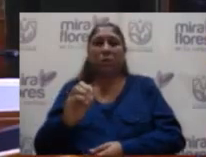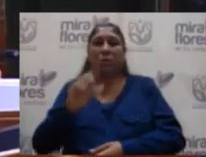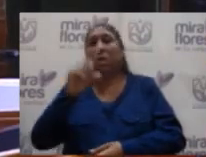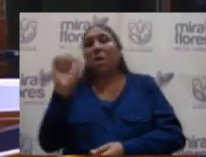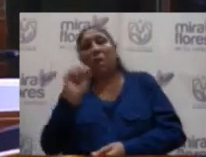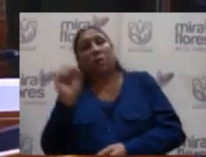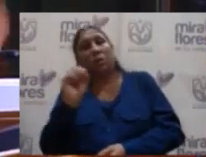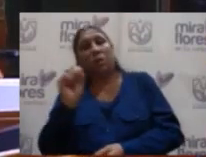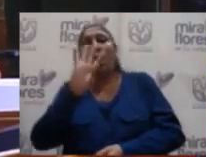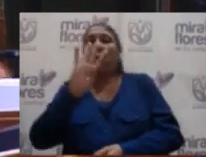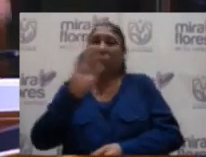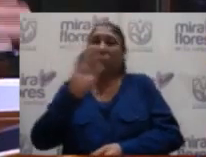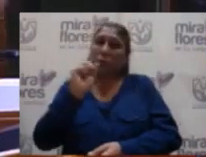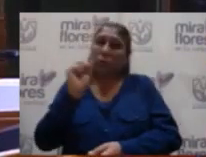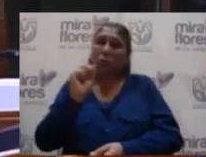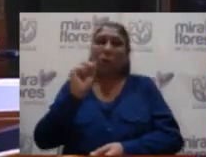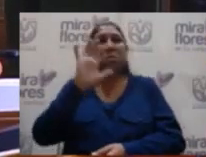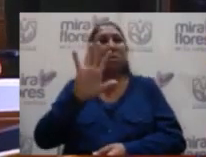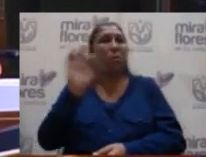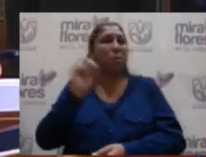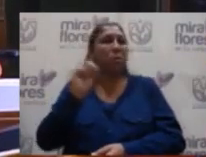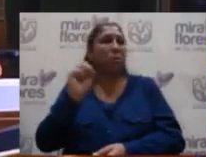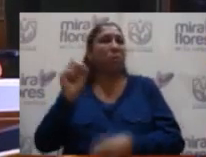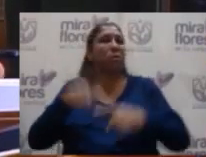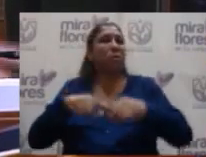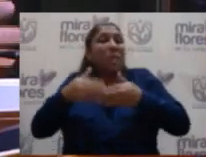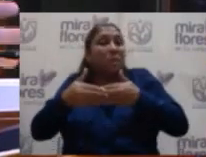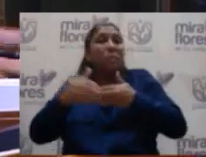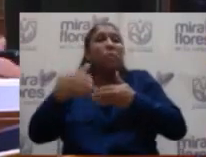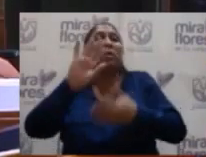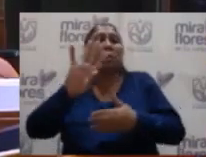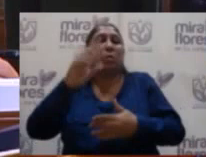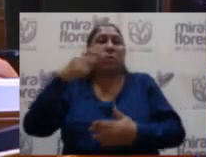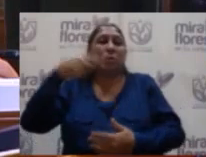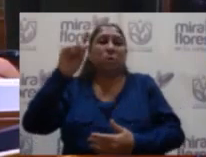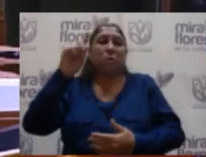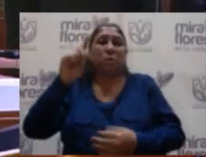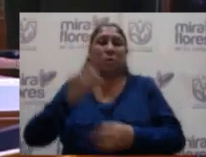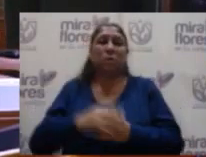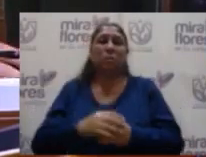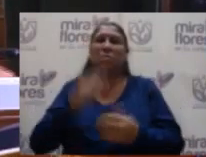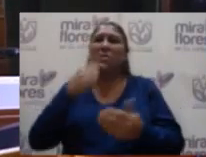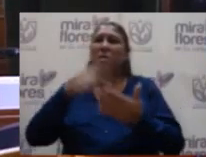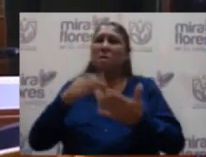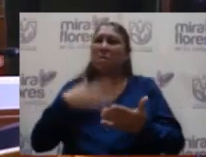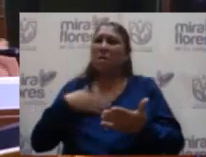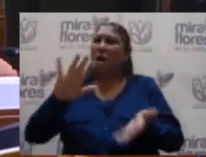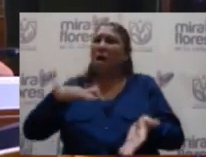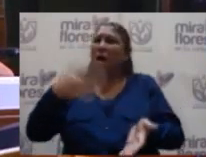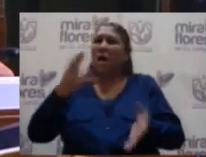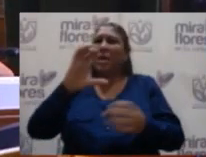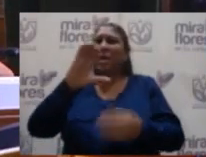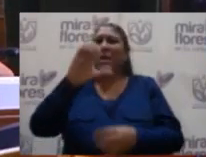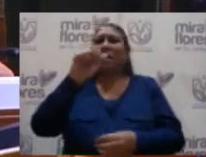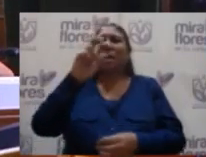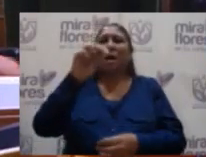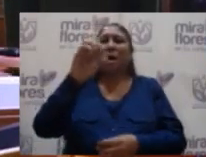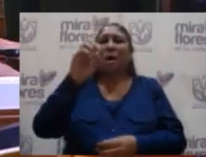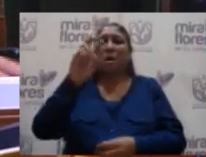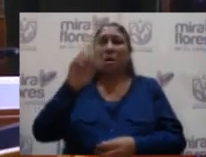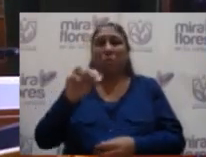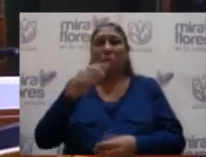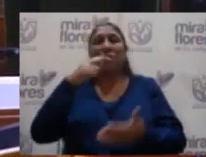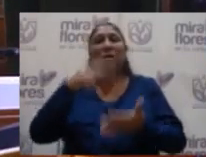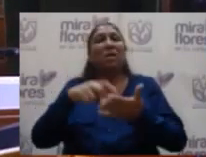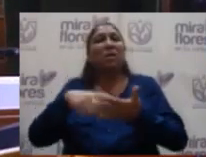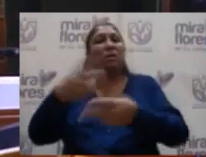los 200 soles, lo que haya sobre los 4 millones. En España existe lo que se llama el canon concesional, que no es otra